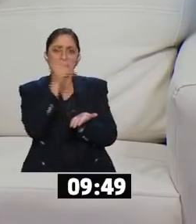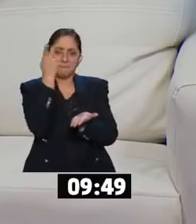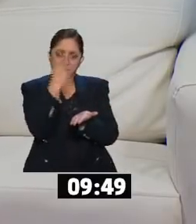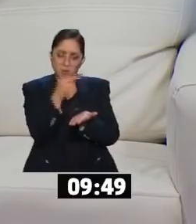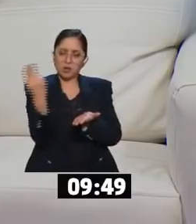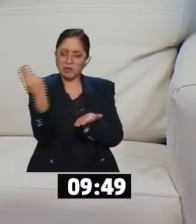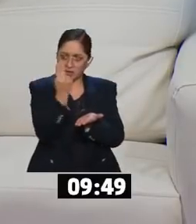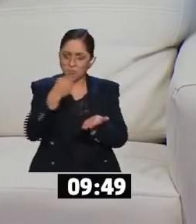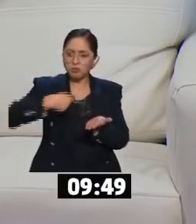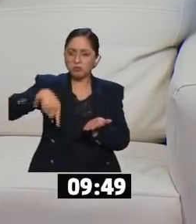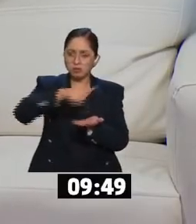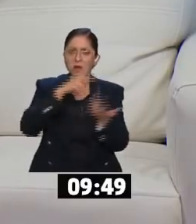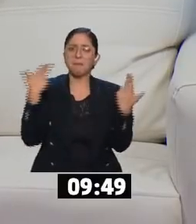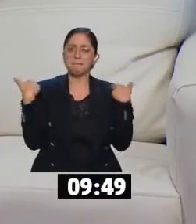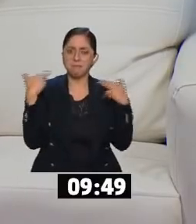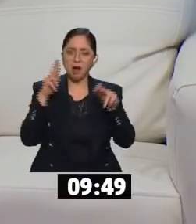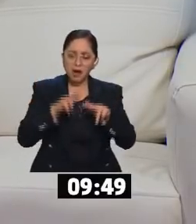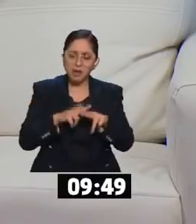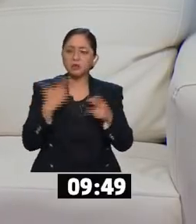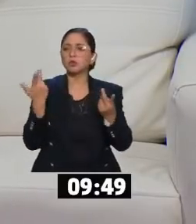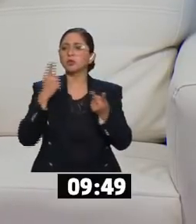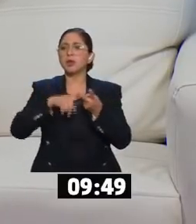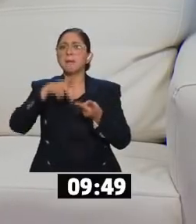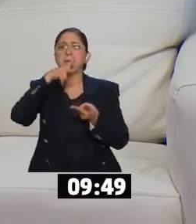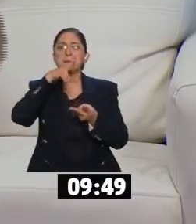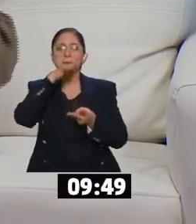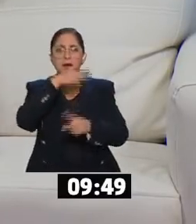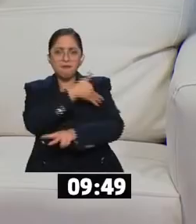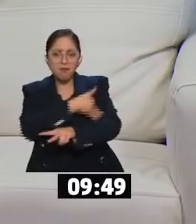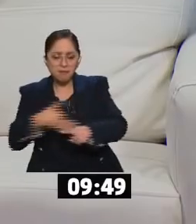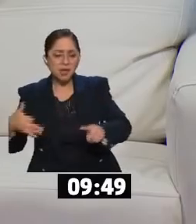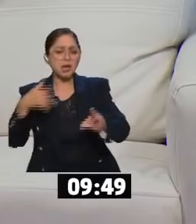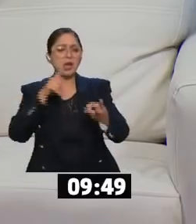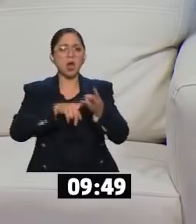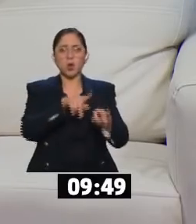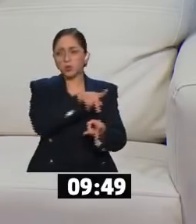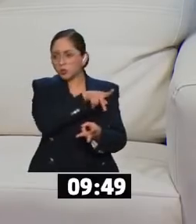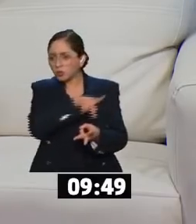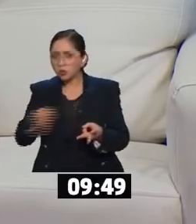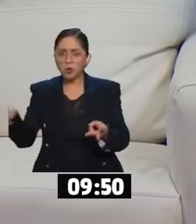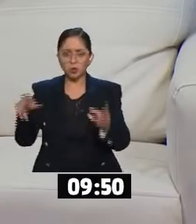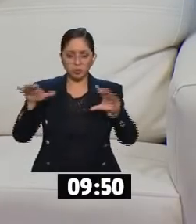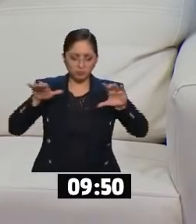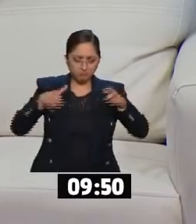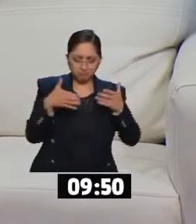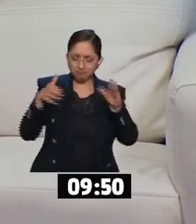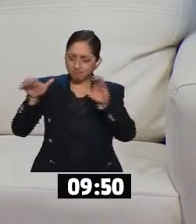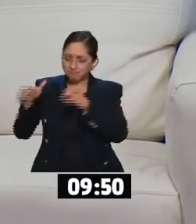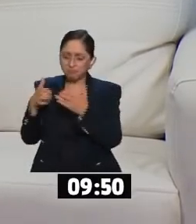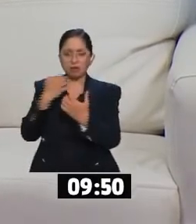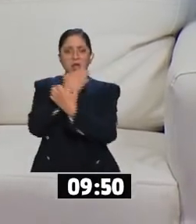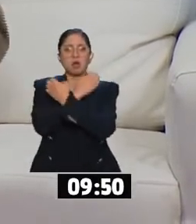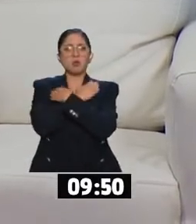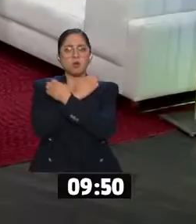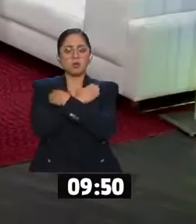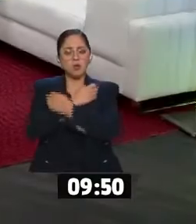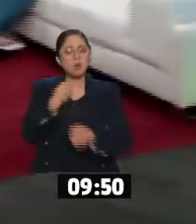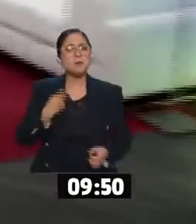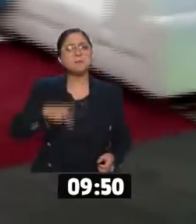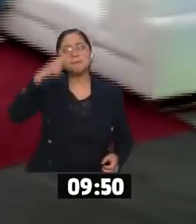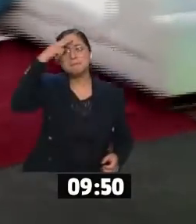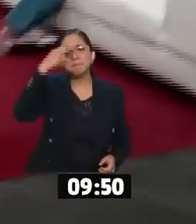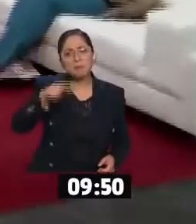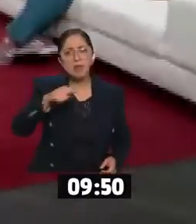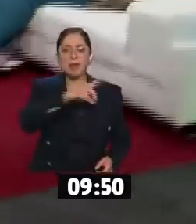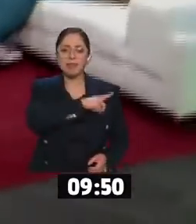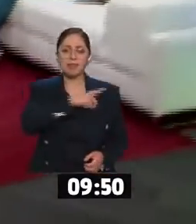trata de que los profesores, de que los padres de familia, de que todos los que formamos las comunidades educativas de este país demos la